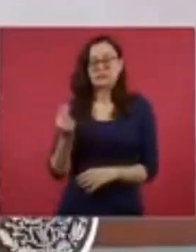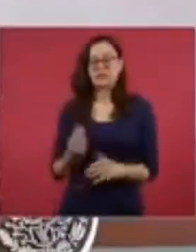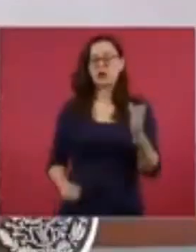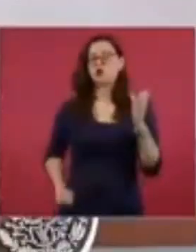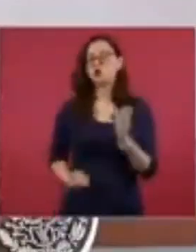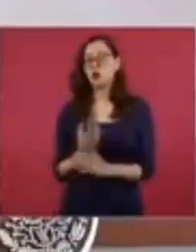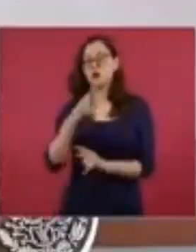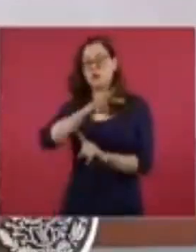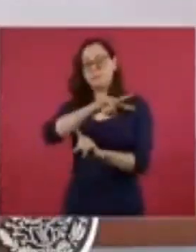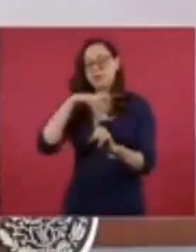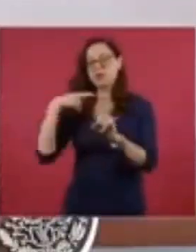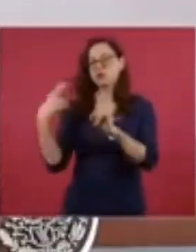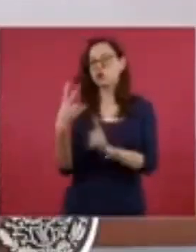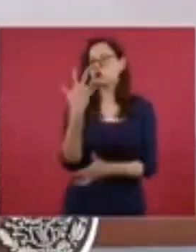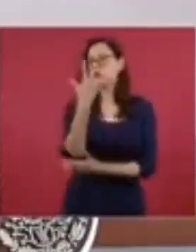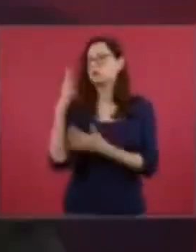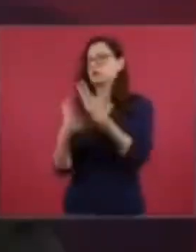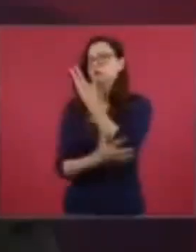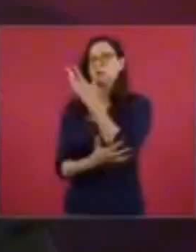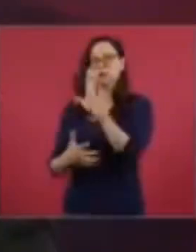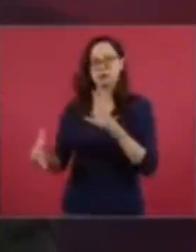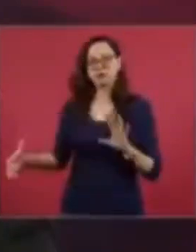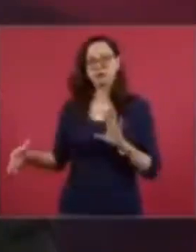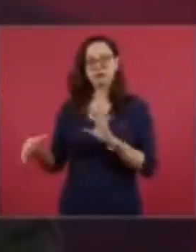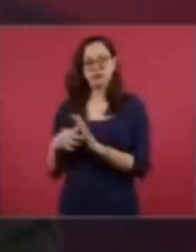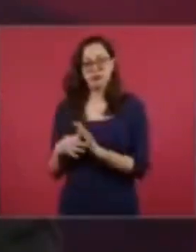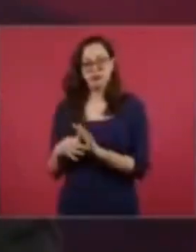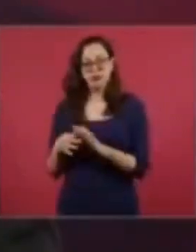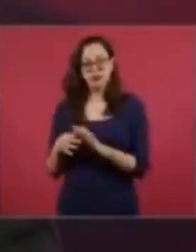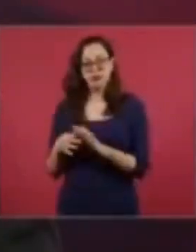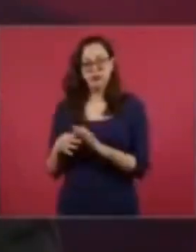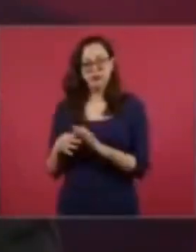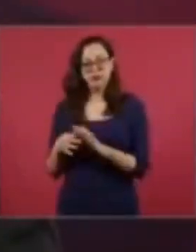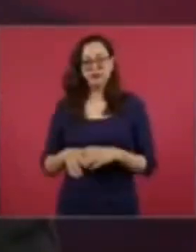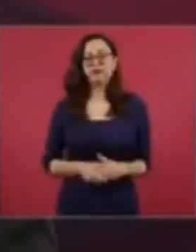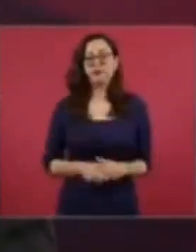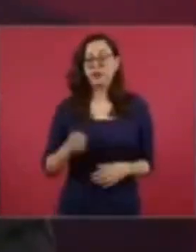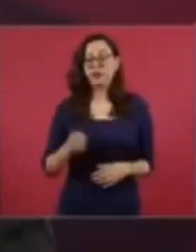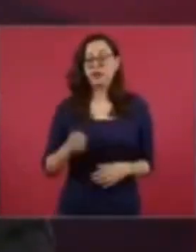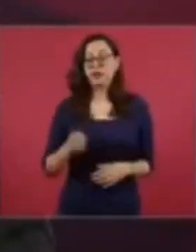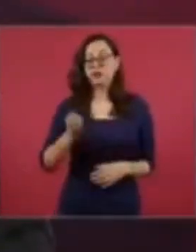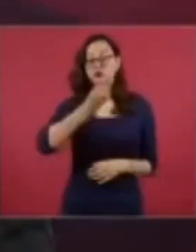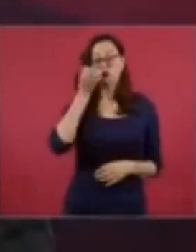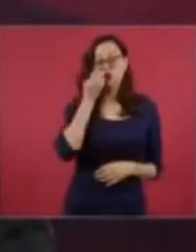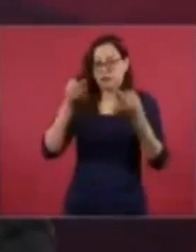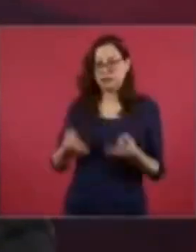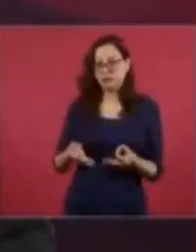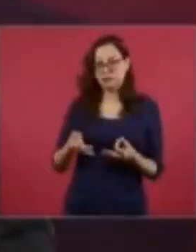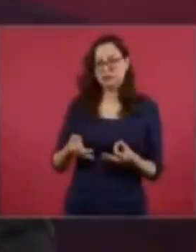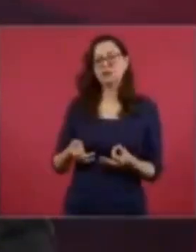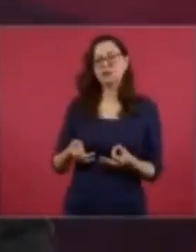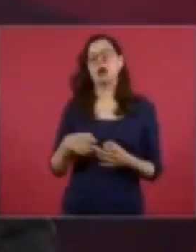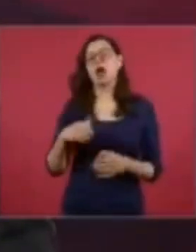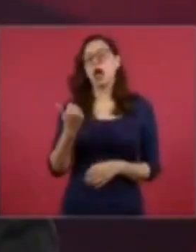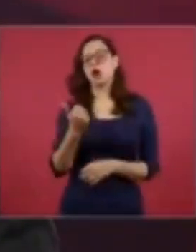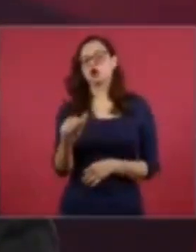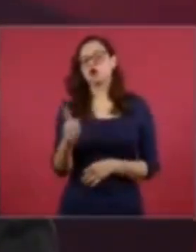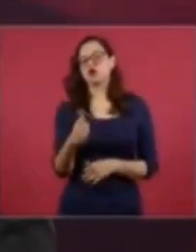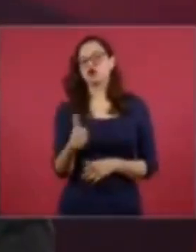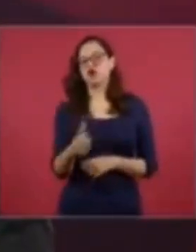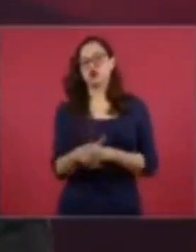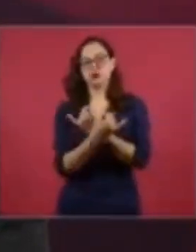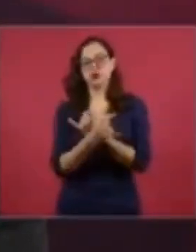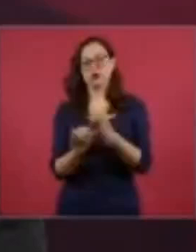visión sustentable. Sus instalaciones definitivas serán inauguradas en agosto próximo.